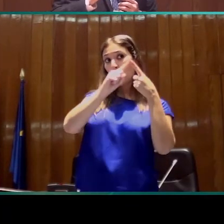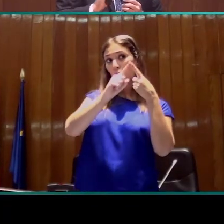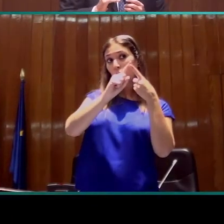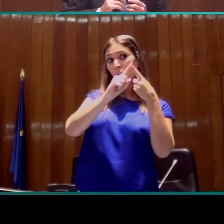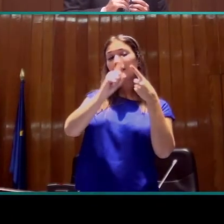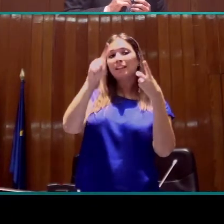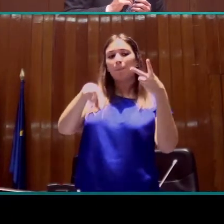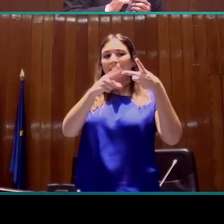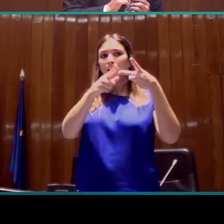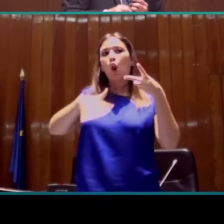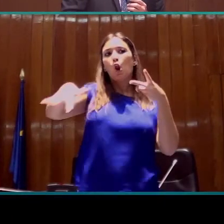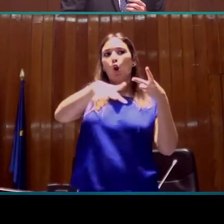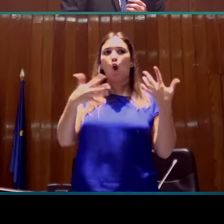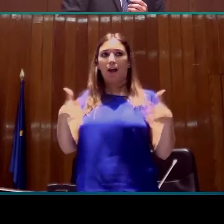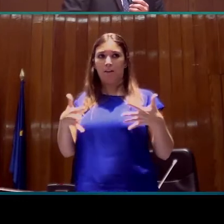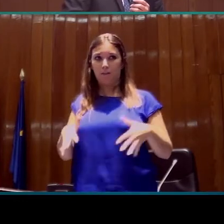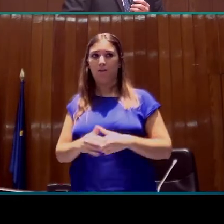la localización.